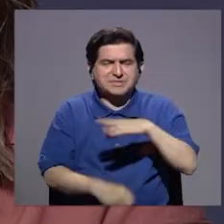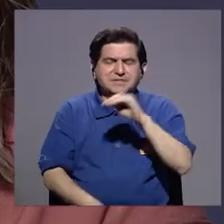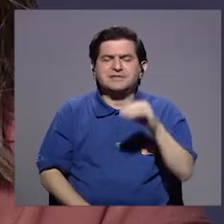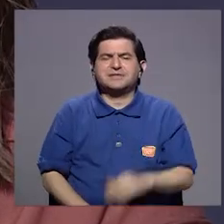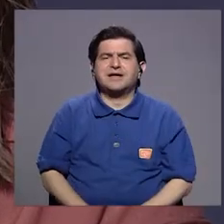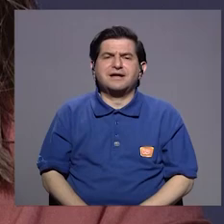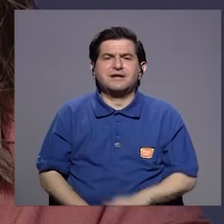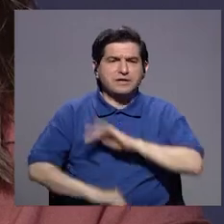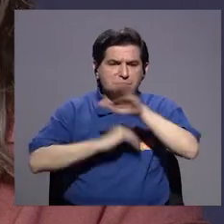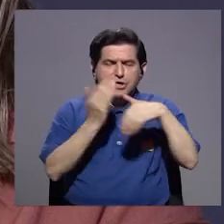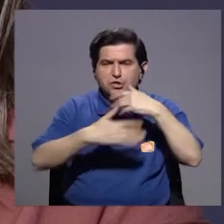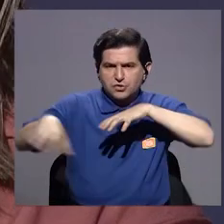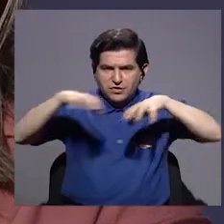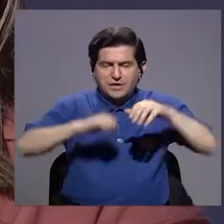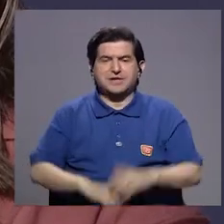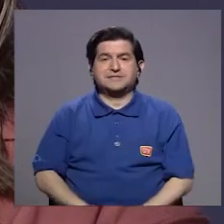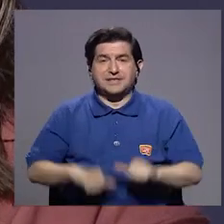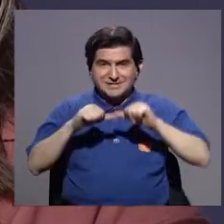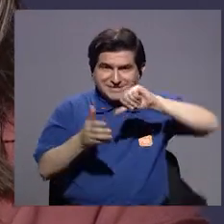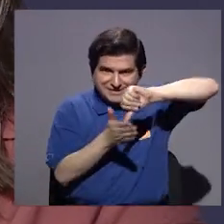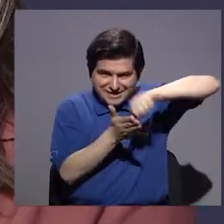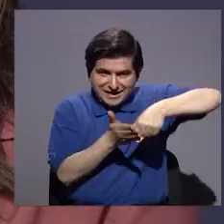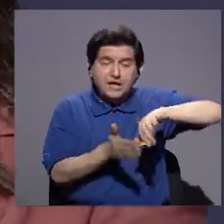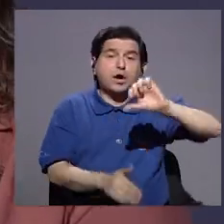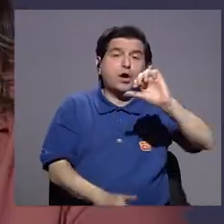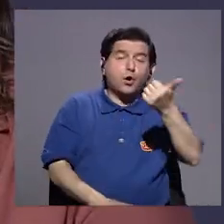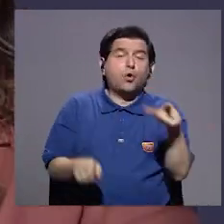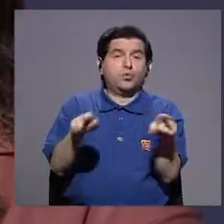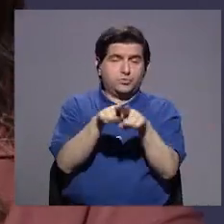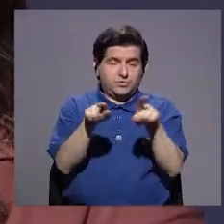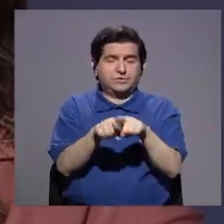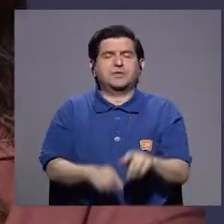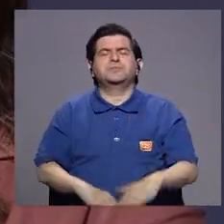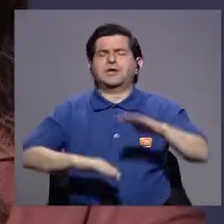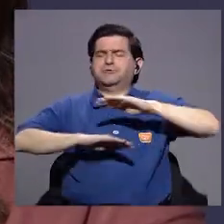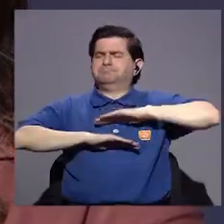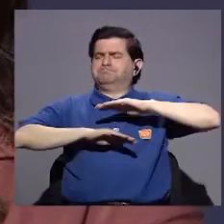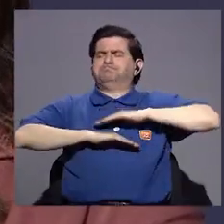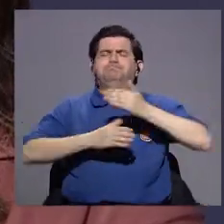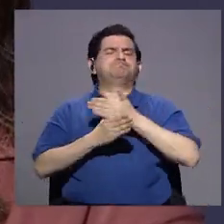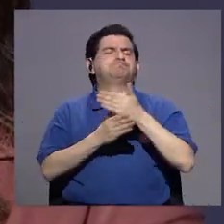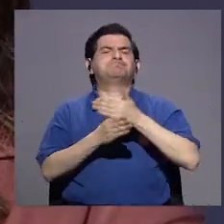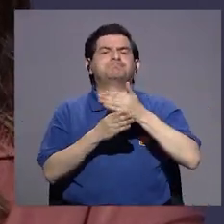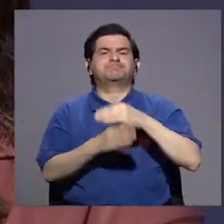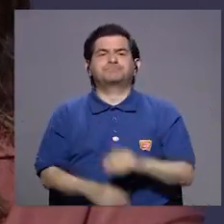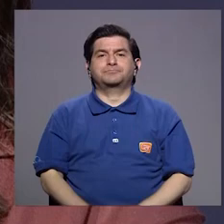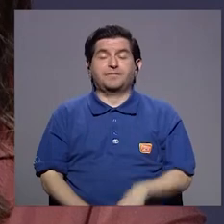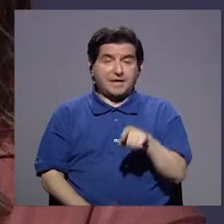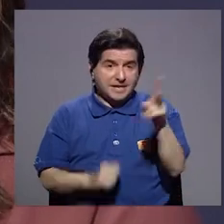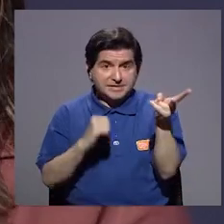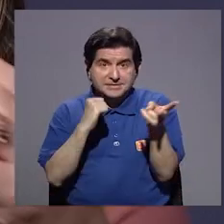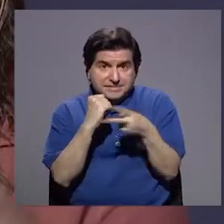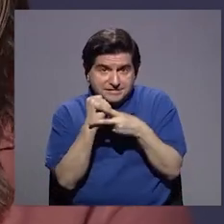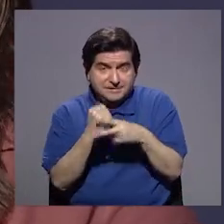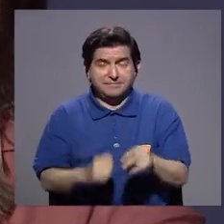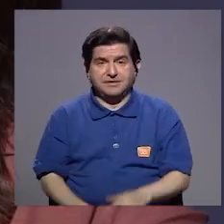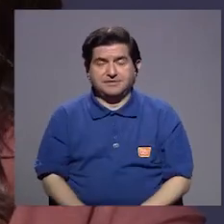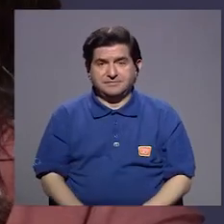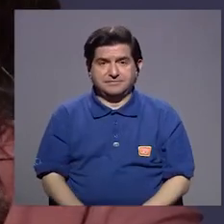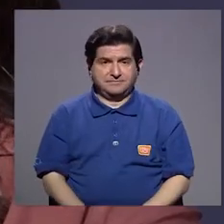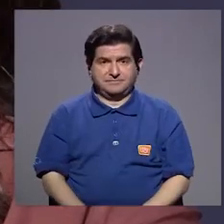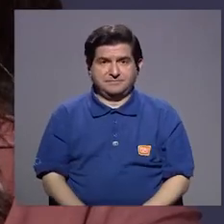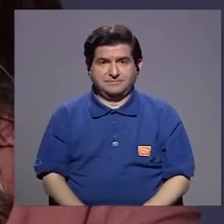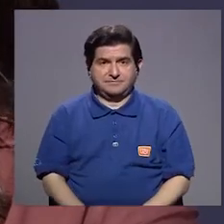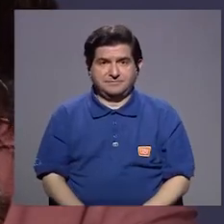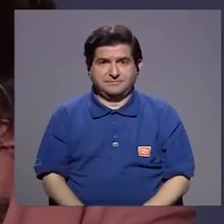actividades. Sigamos con los acentos. Bueno, el otro acento que también nos complace mucho compartir es que en esta oportunidad, para esta